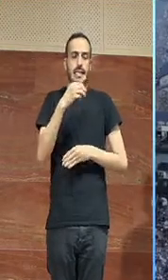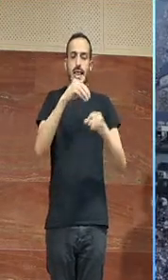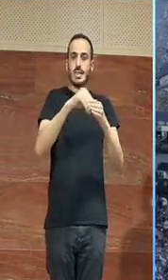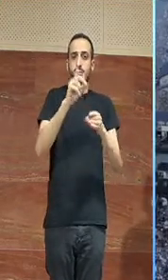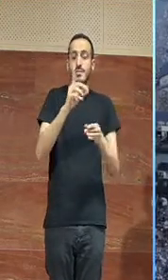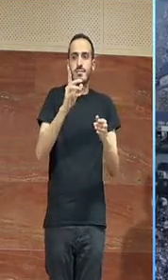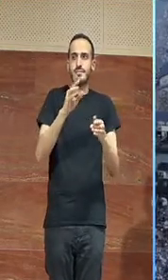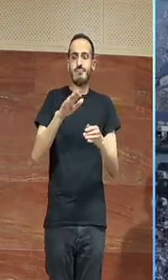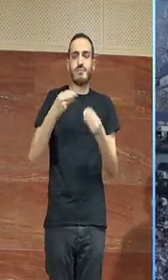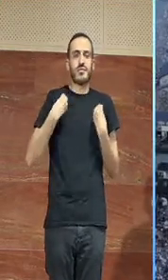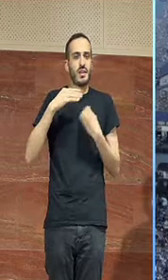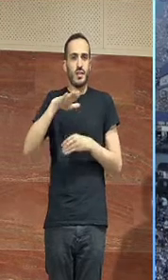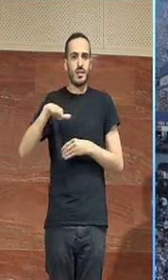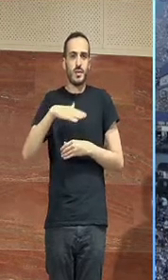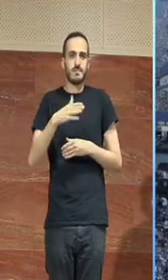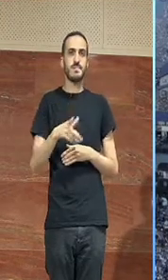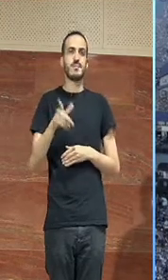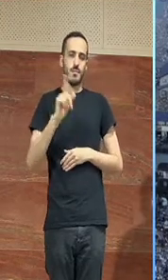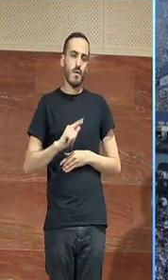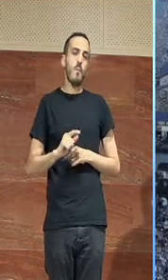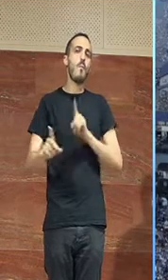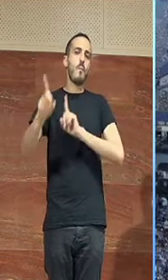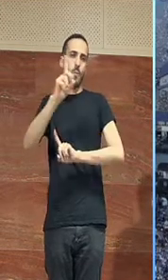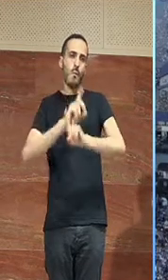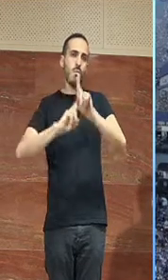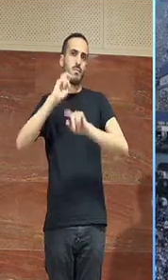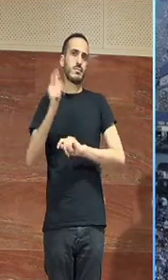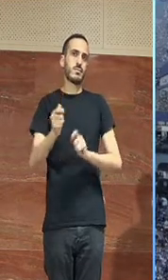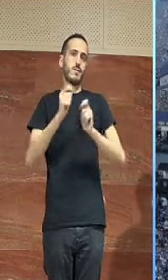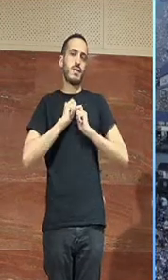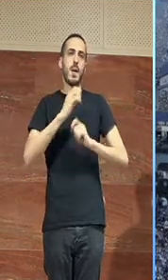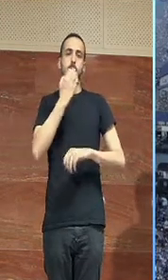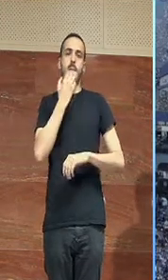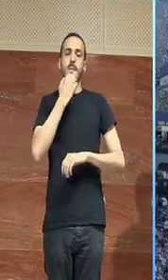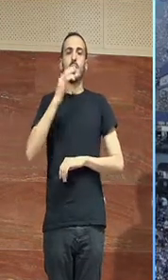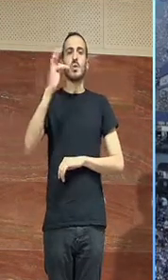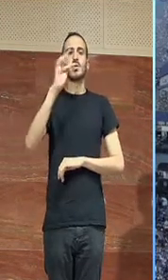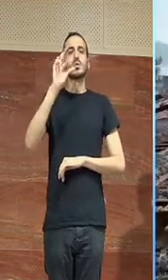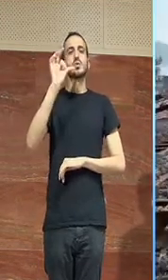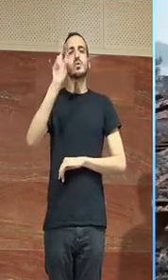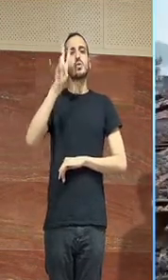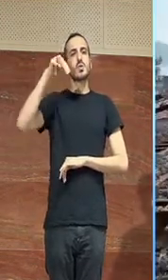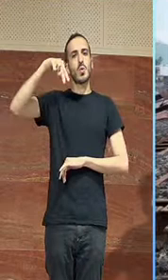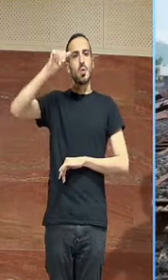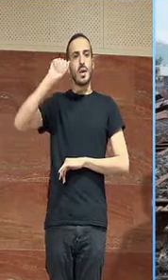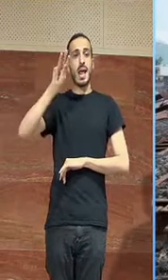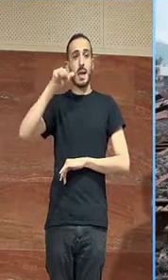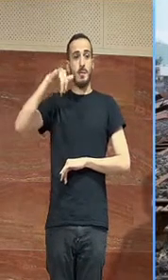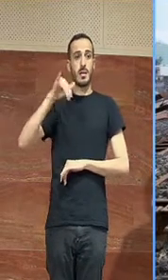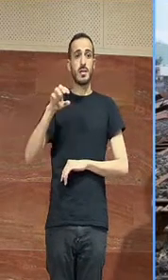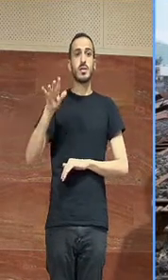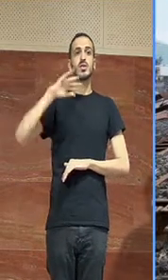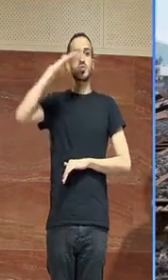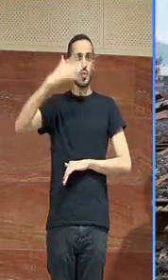Los elementos derivados, los problemas derivados de tsunamis, como el que recientemente hemos podido